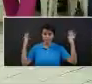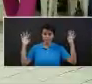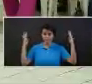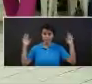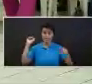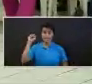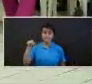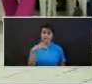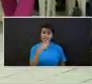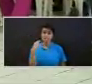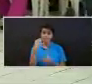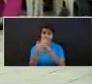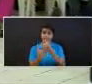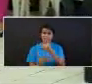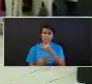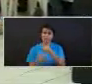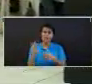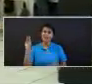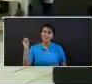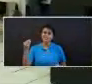Sin la sangre de Cristo, ¿qué haríamos?